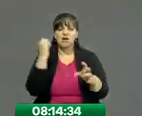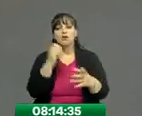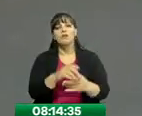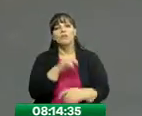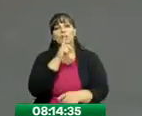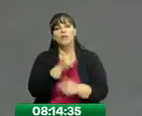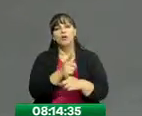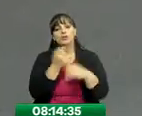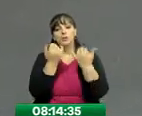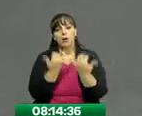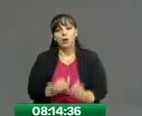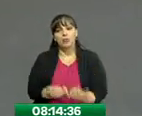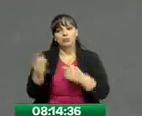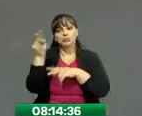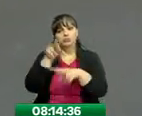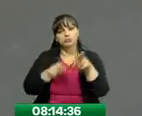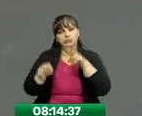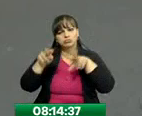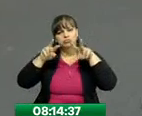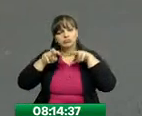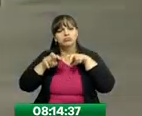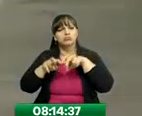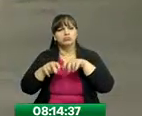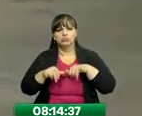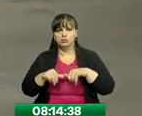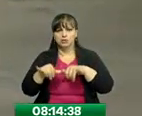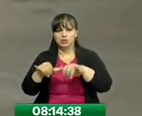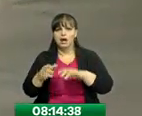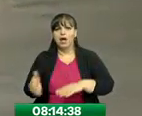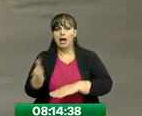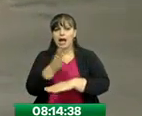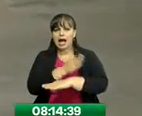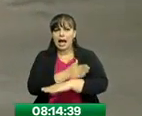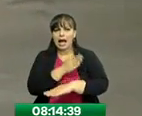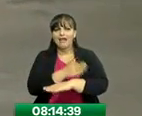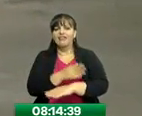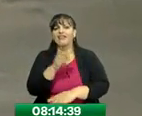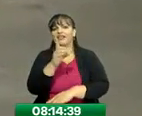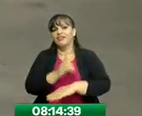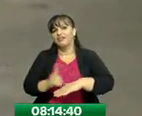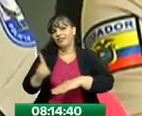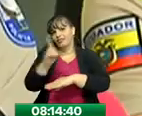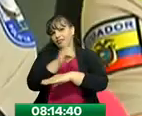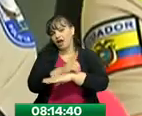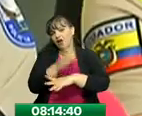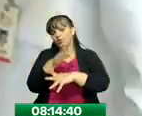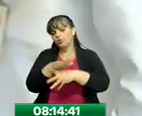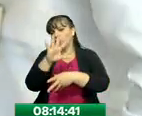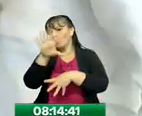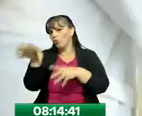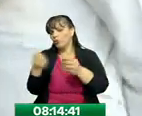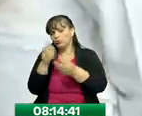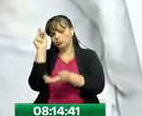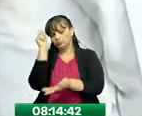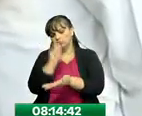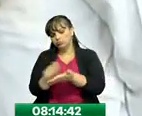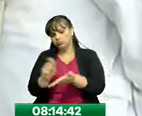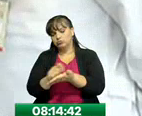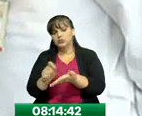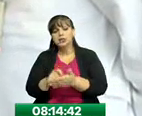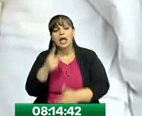de investigación sobre la base de los elementos de información y elementos de convicción encontrados en el centro. Los galenos